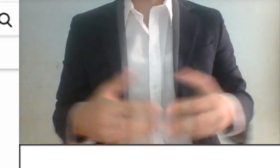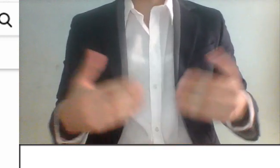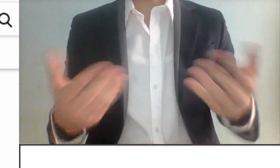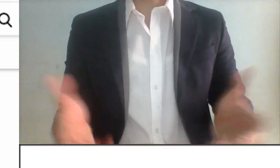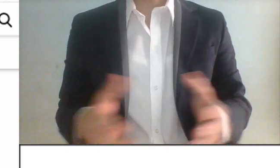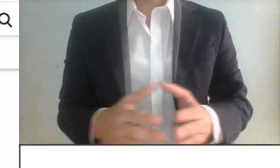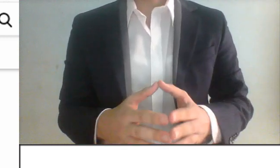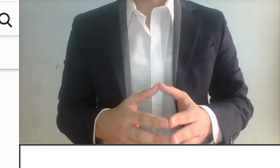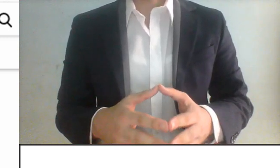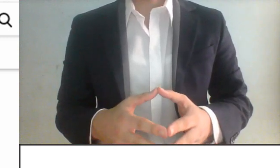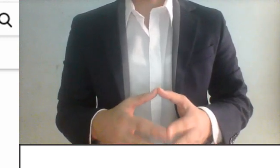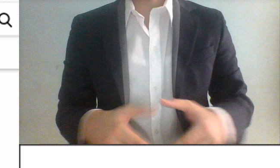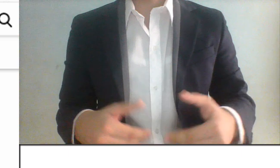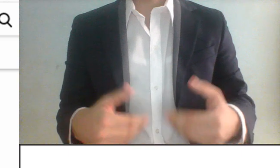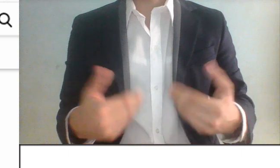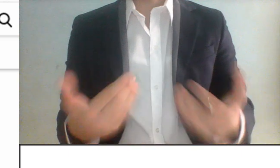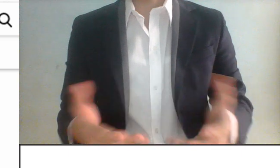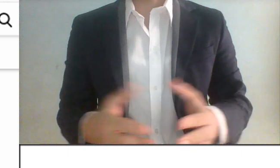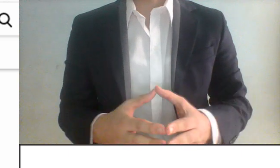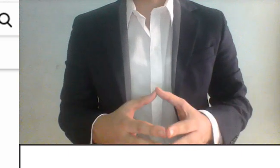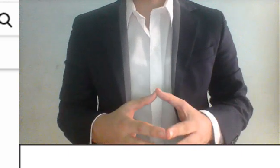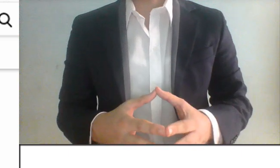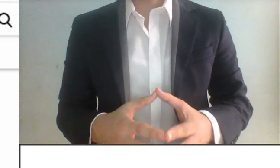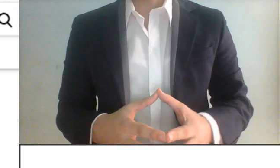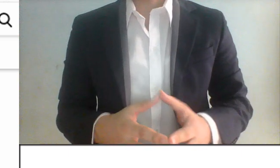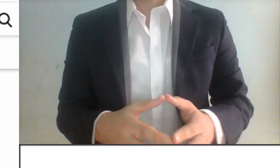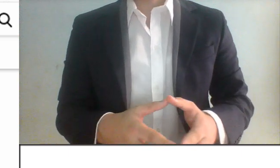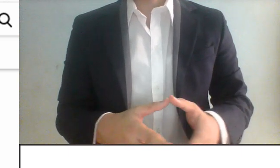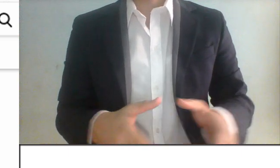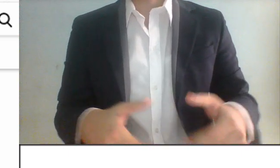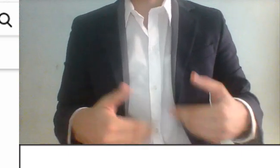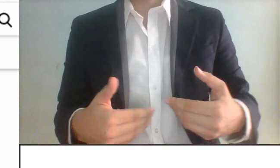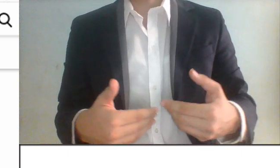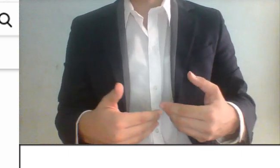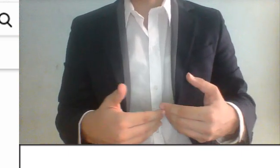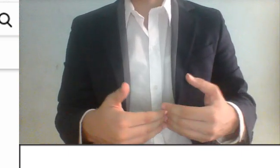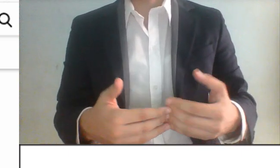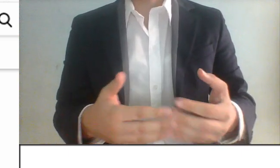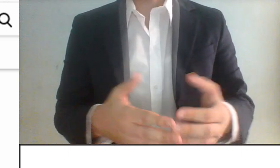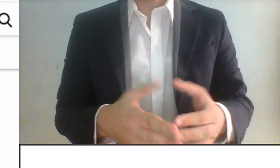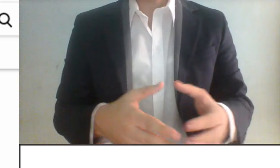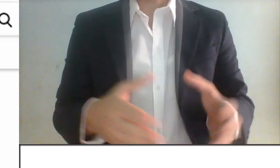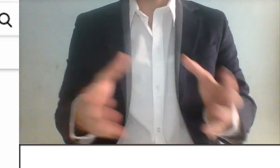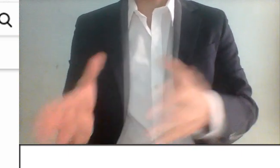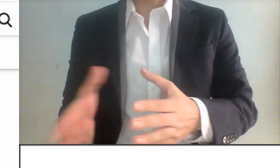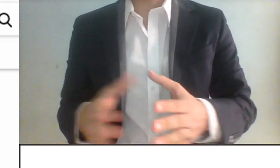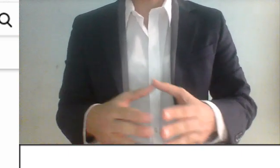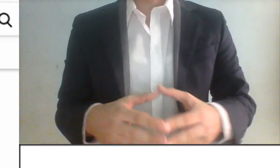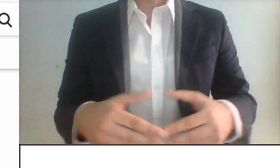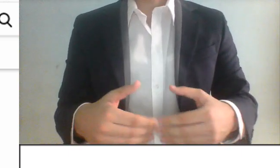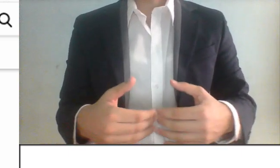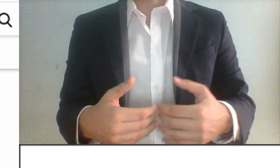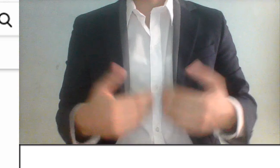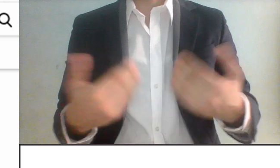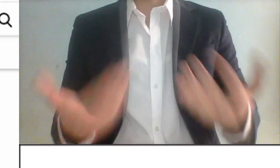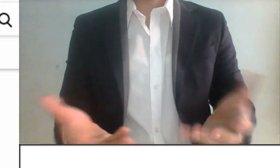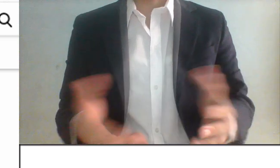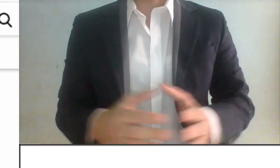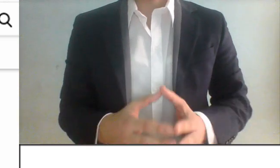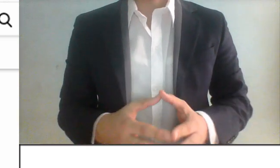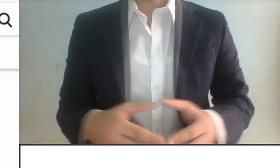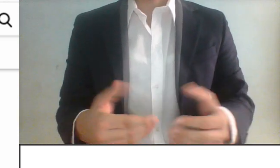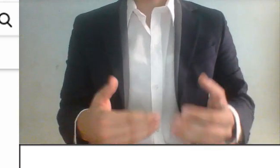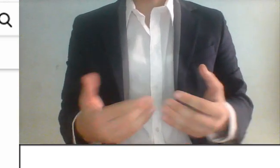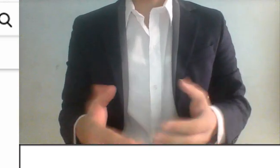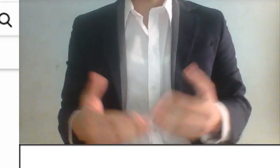pues es probable que en algún momento se establece que esta suspensión de carácter pues no definitorio pero que puede llegar